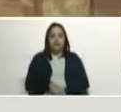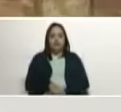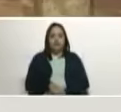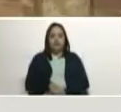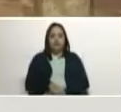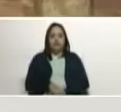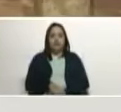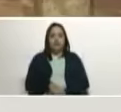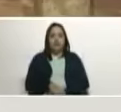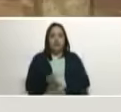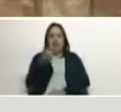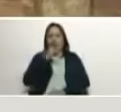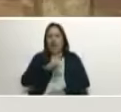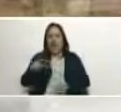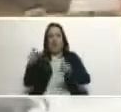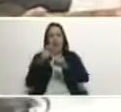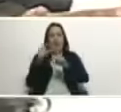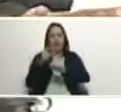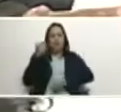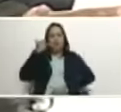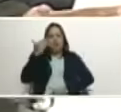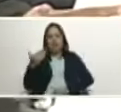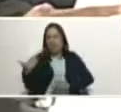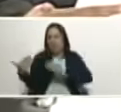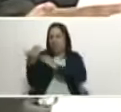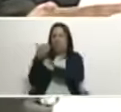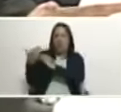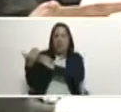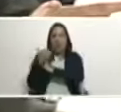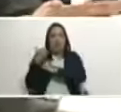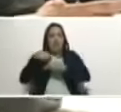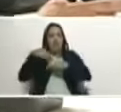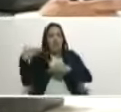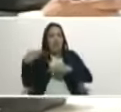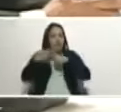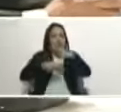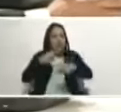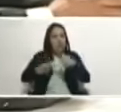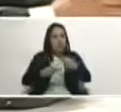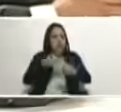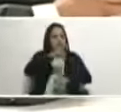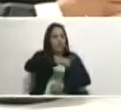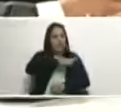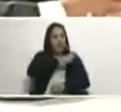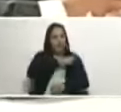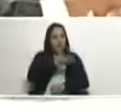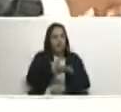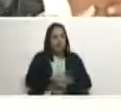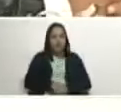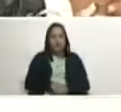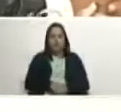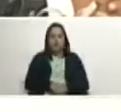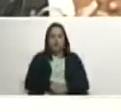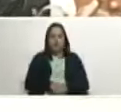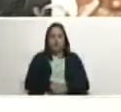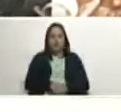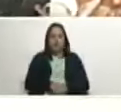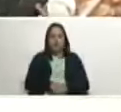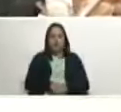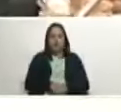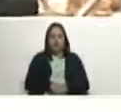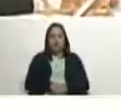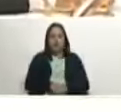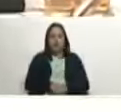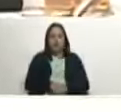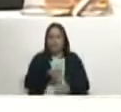una andanada de insultos, fuera de protocolo, pudiéramos llamar. Jamás se había visto en los últimos